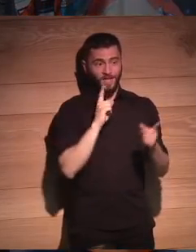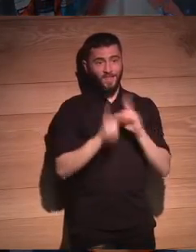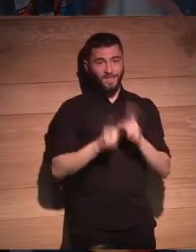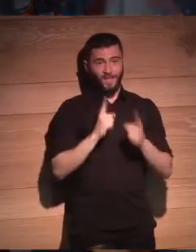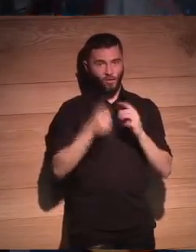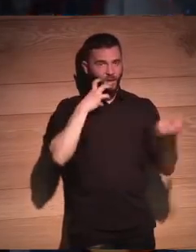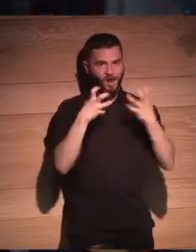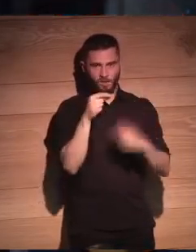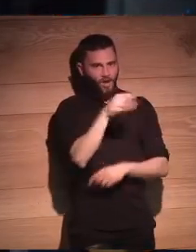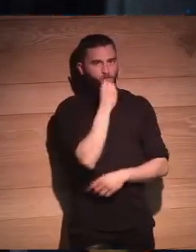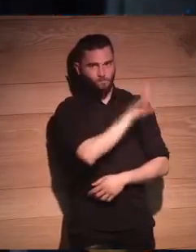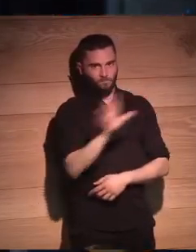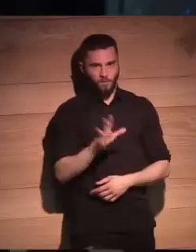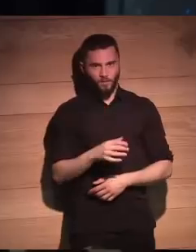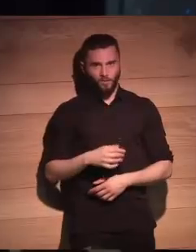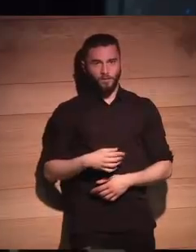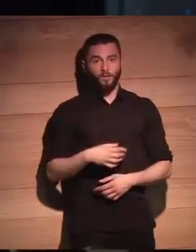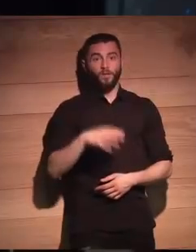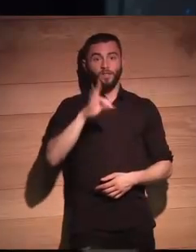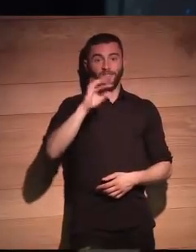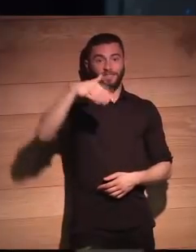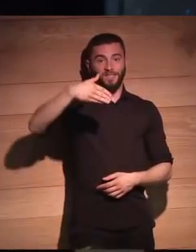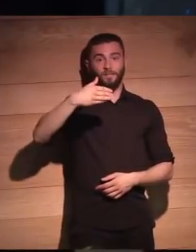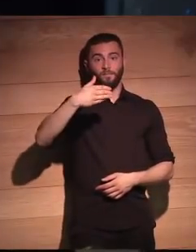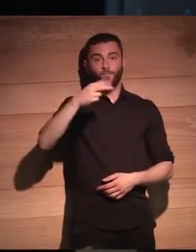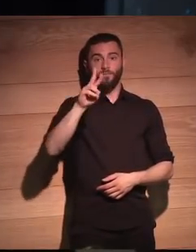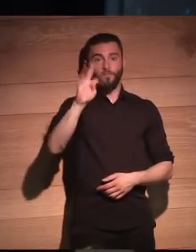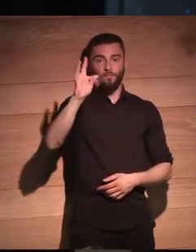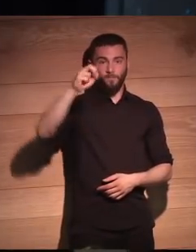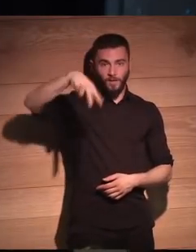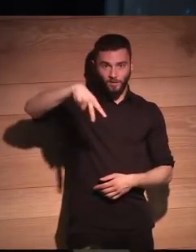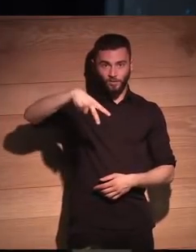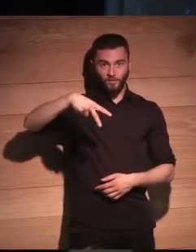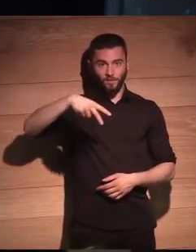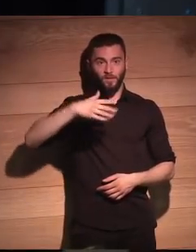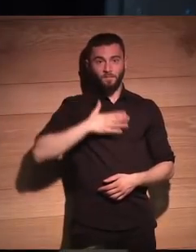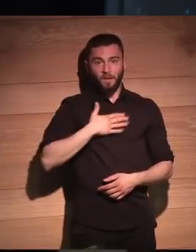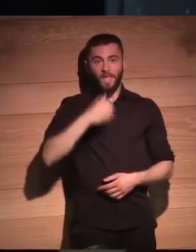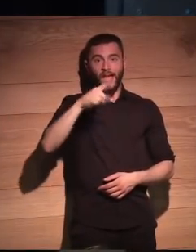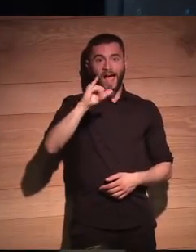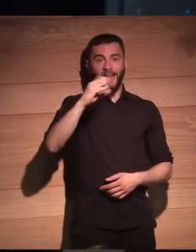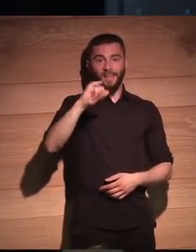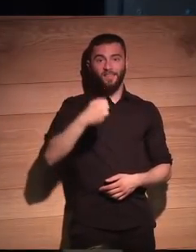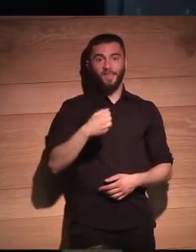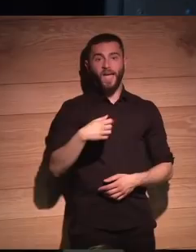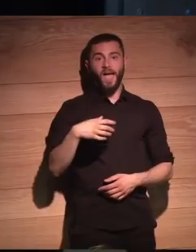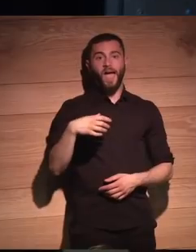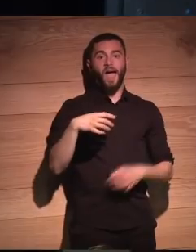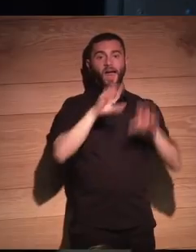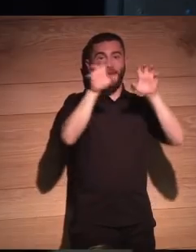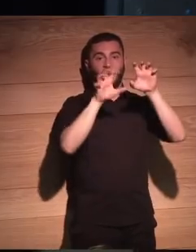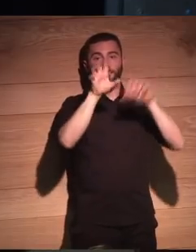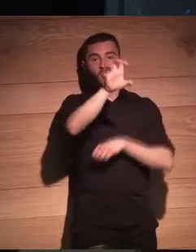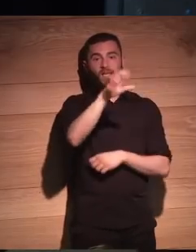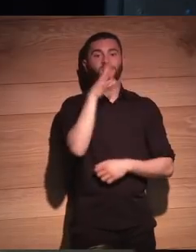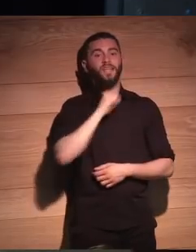prodigiosas, ¿no? Y lo que Incluso dice- las malas películas de Burton, por ejemplo, Tiene Alicia en el País de las Maravillas, que no es una buena película, sin embargo es maravilloso el mundo que recrea desde el